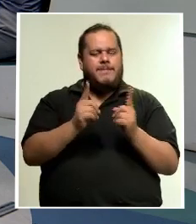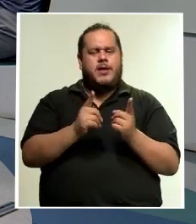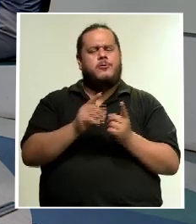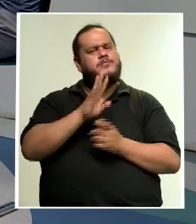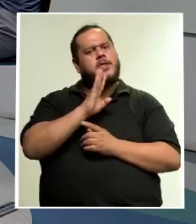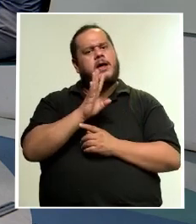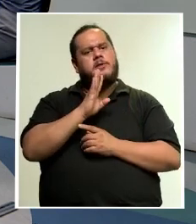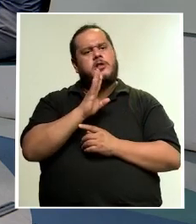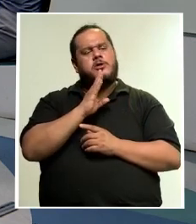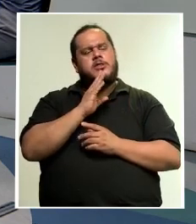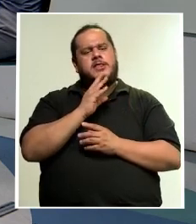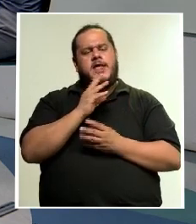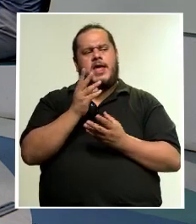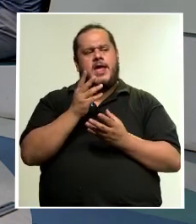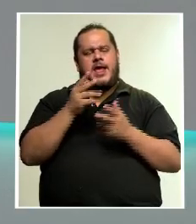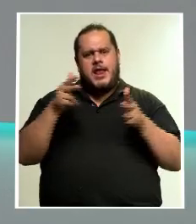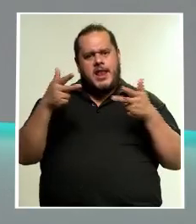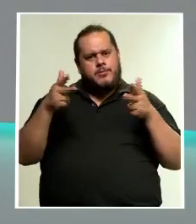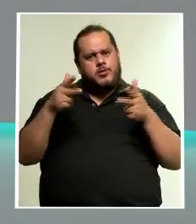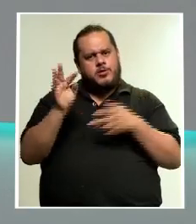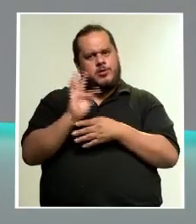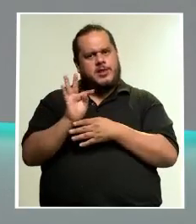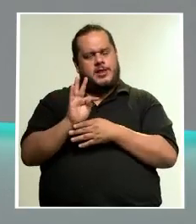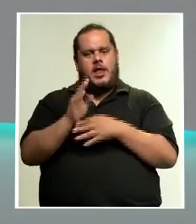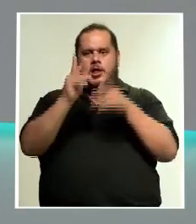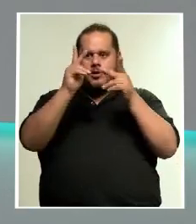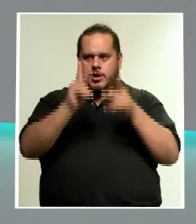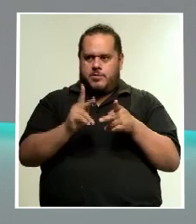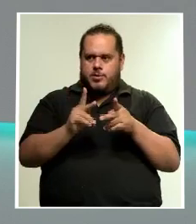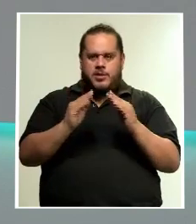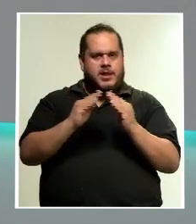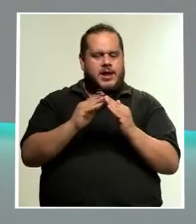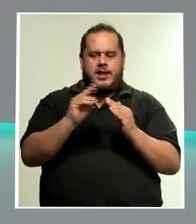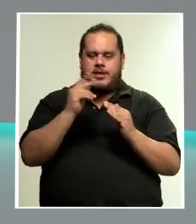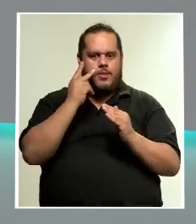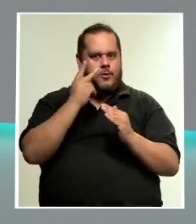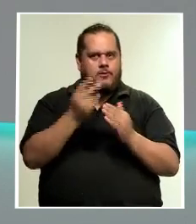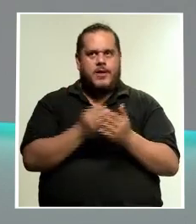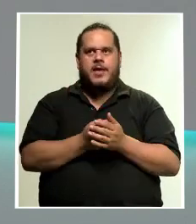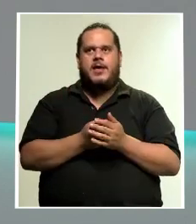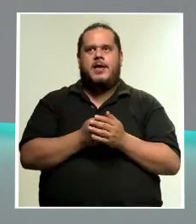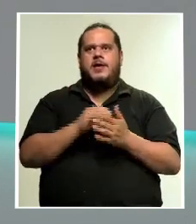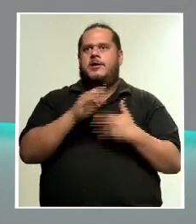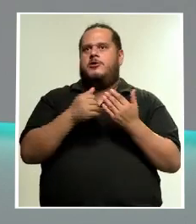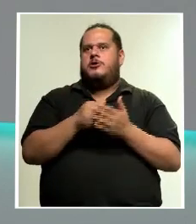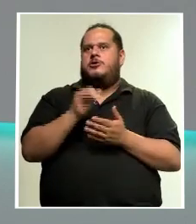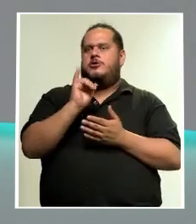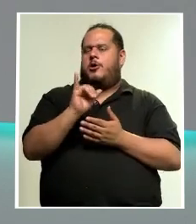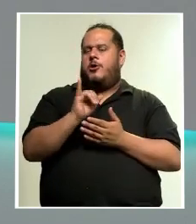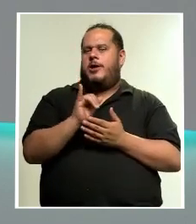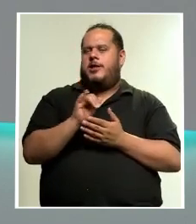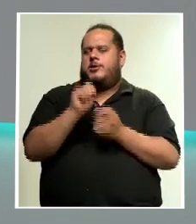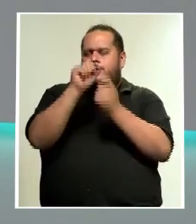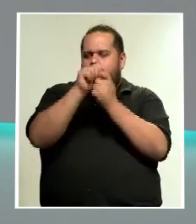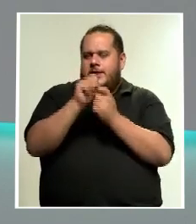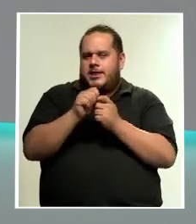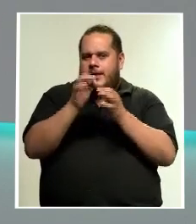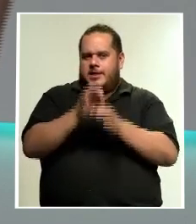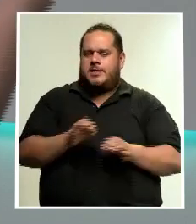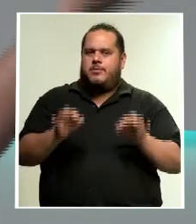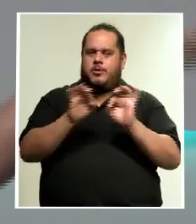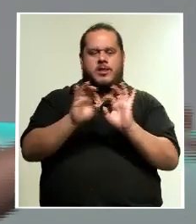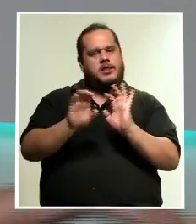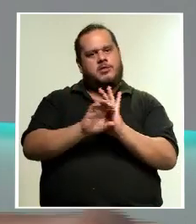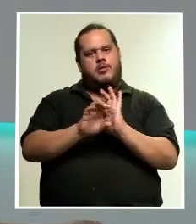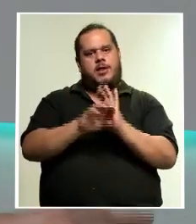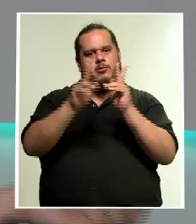háblanos de la producción televisiva, lo que la gente en la casa no ve, ¿verdad? Aquellos detalles importantes, por